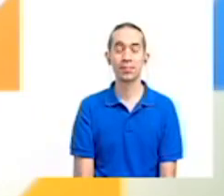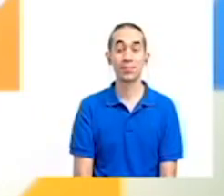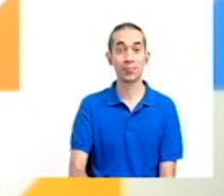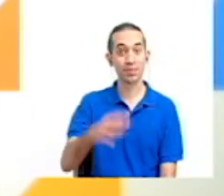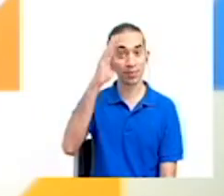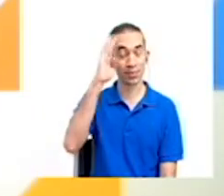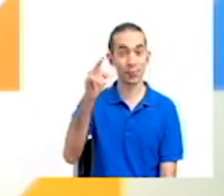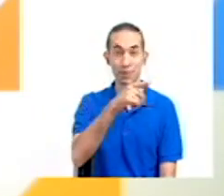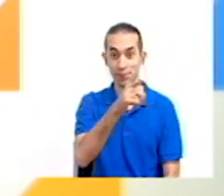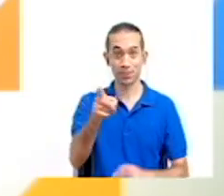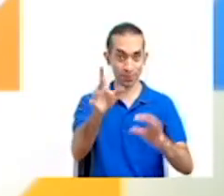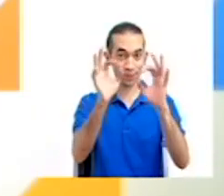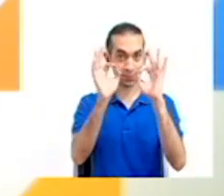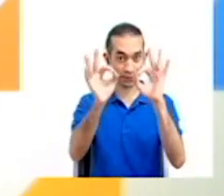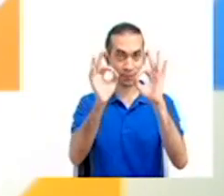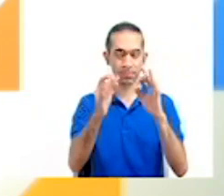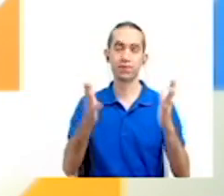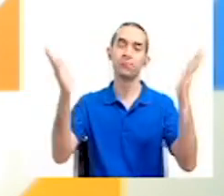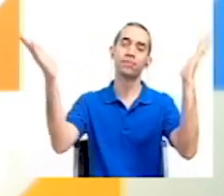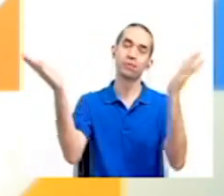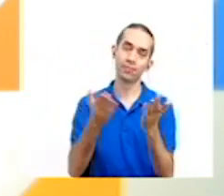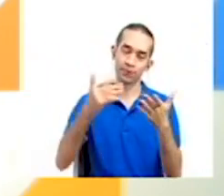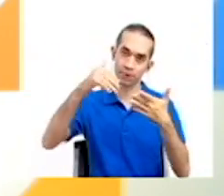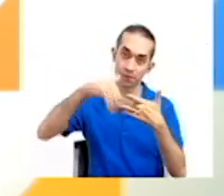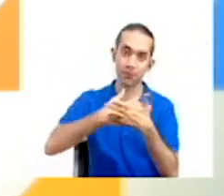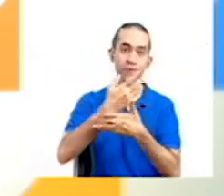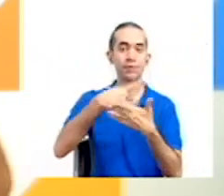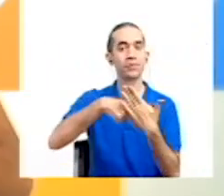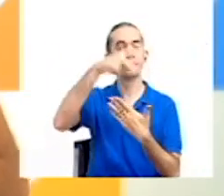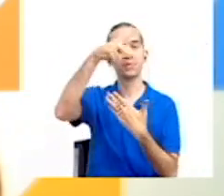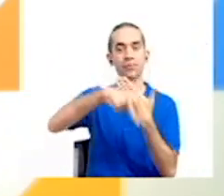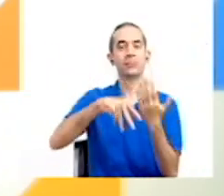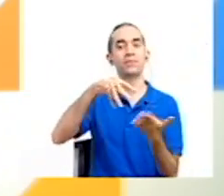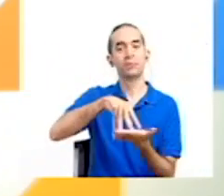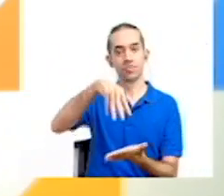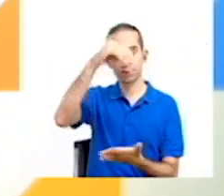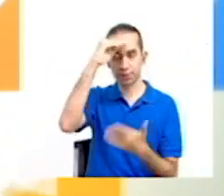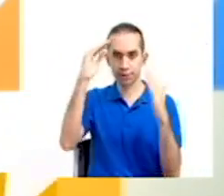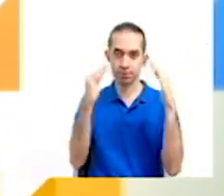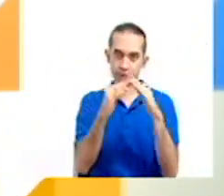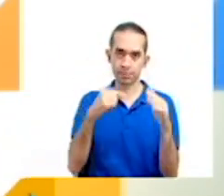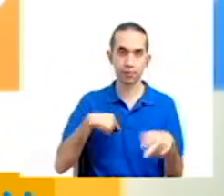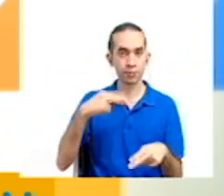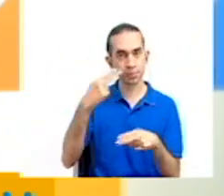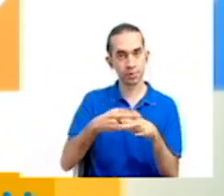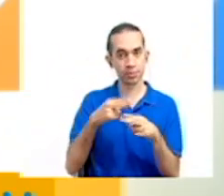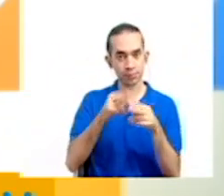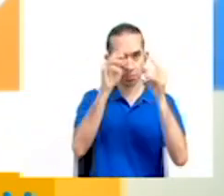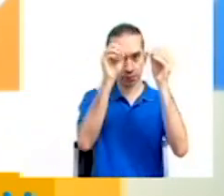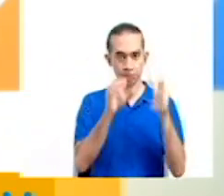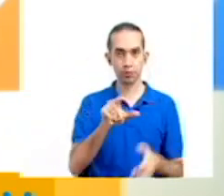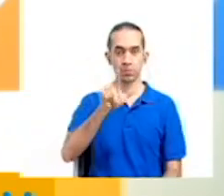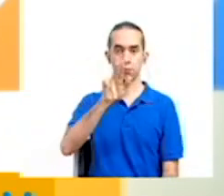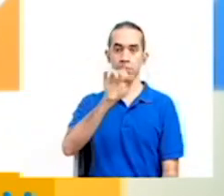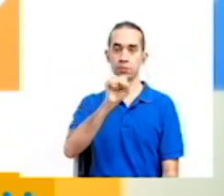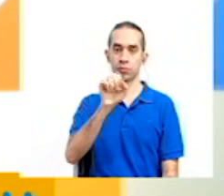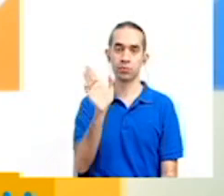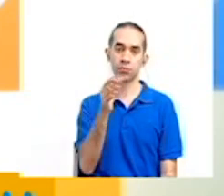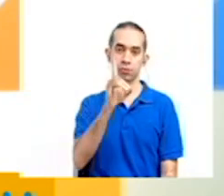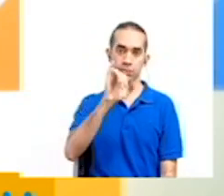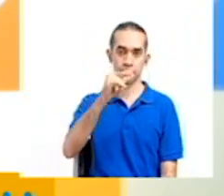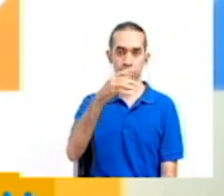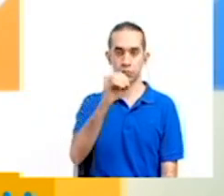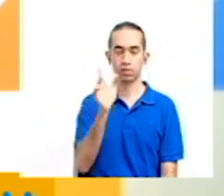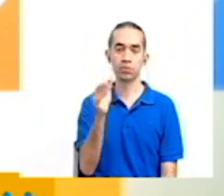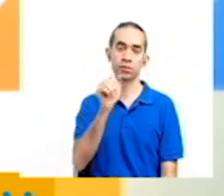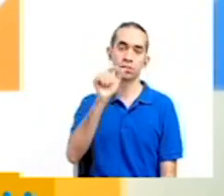Hola, ¿qué tal? Bienvenidos a este nuevo programa de Aprendo en Casa. Mi nombre es el profesor Luis Diego Aguilar y voy a ser el profesor de